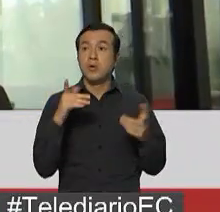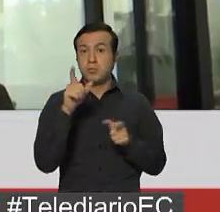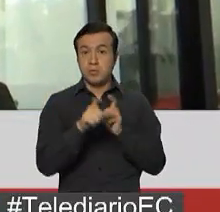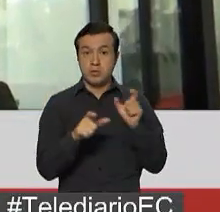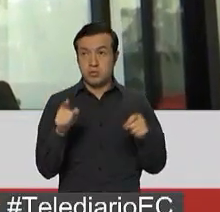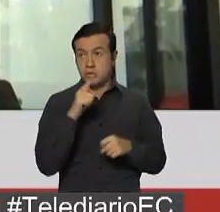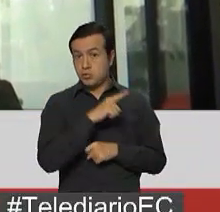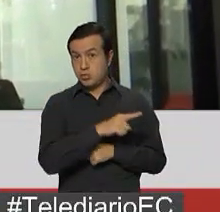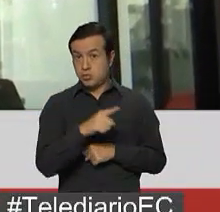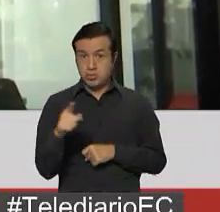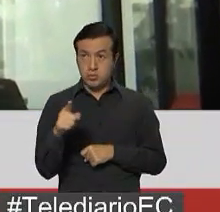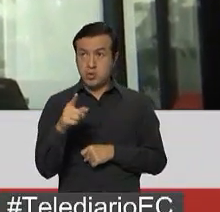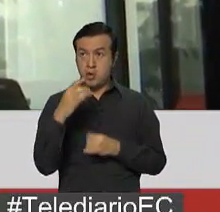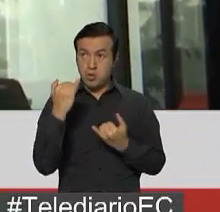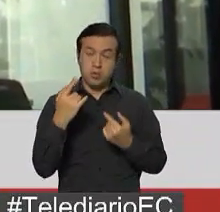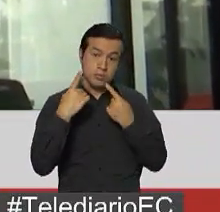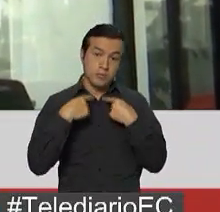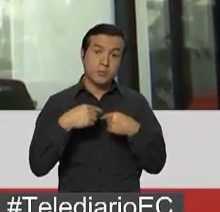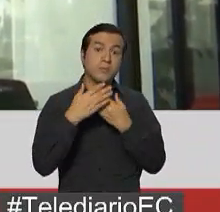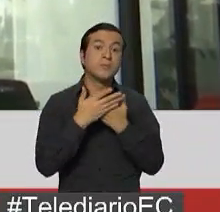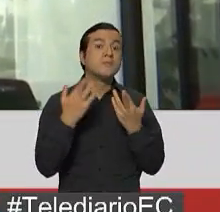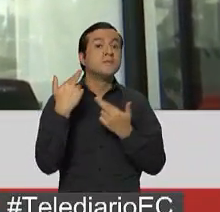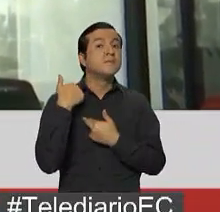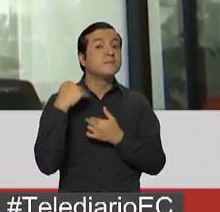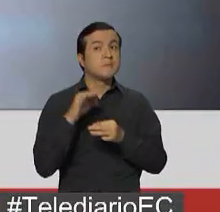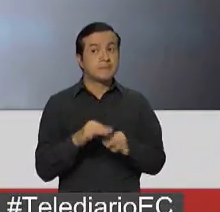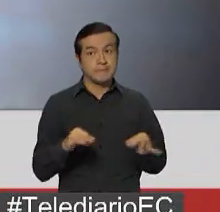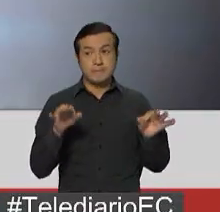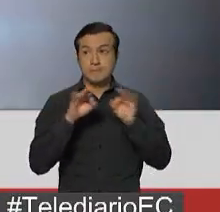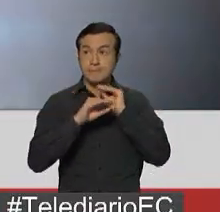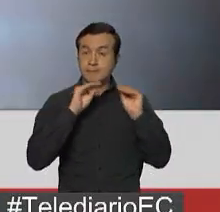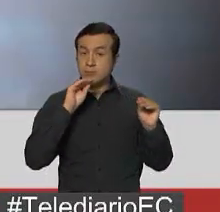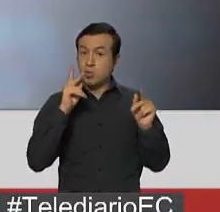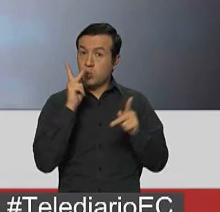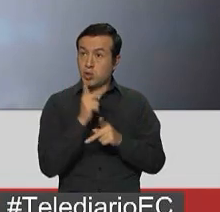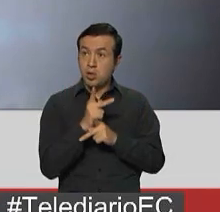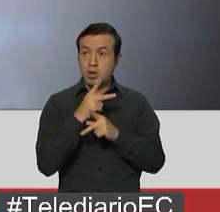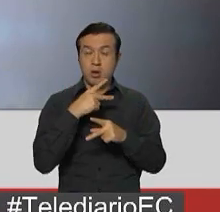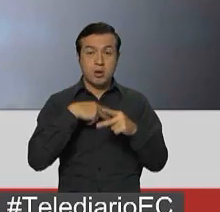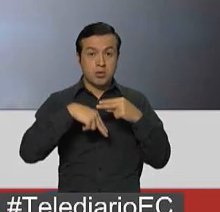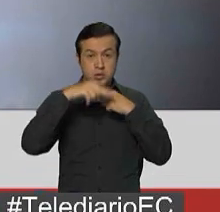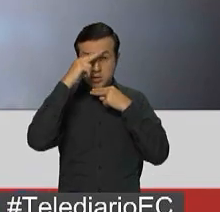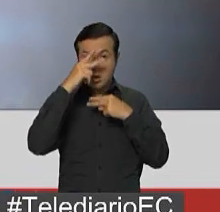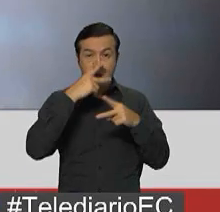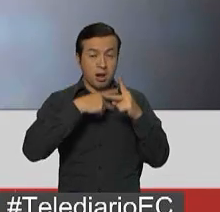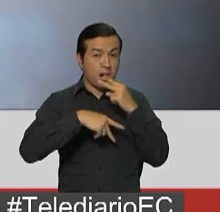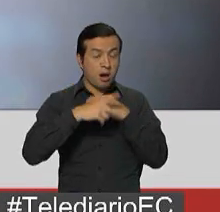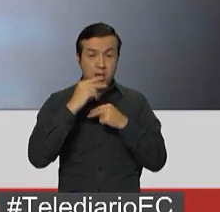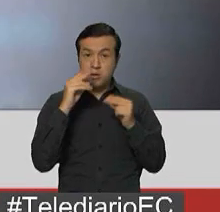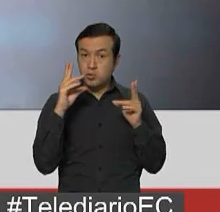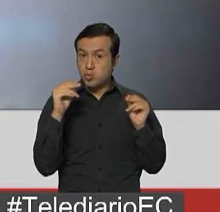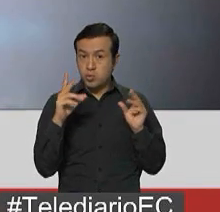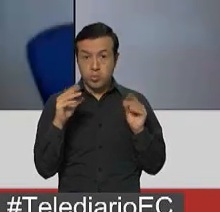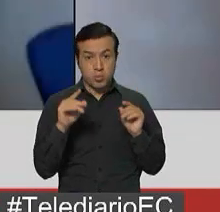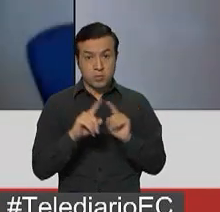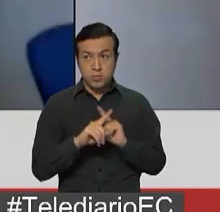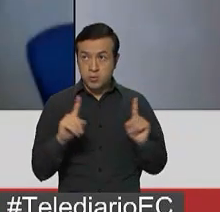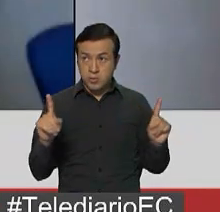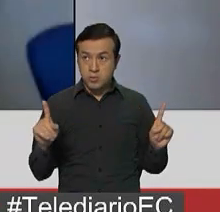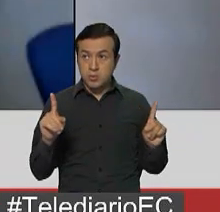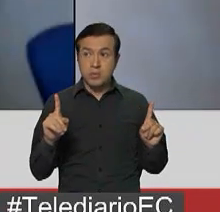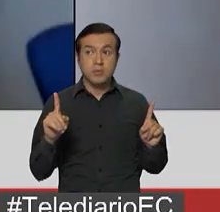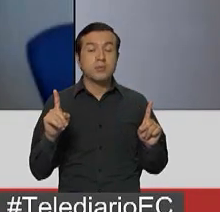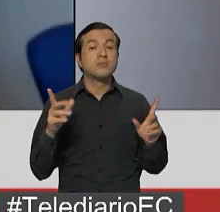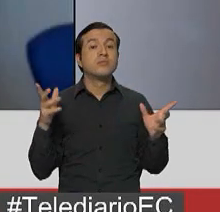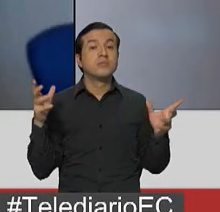influyentes en estos momentos es de suma importancia para evitar la propagación de noticias falsas of fate news las figuras